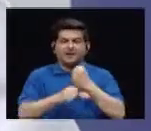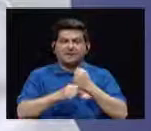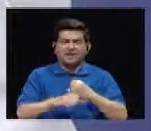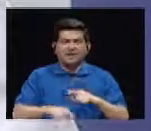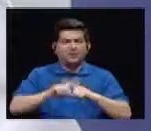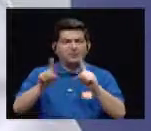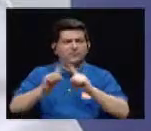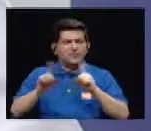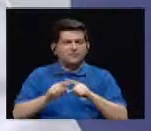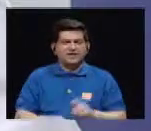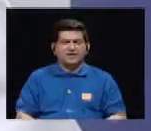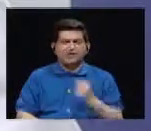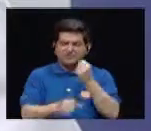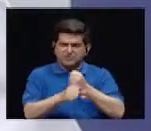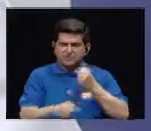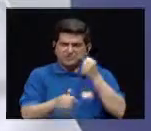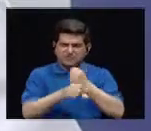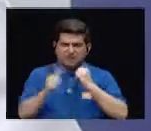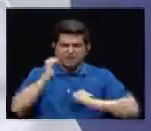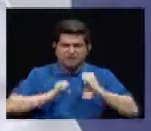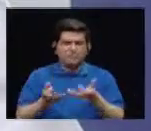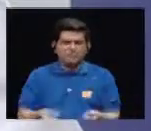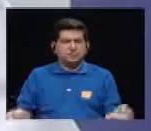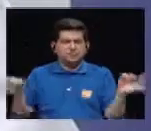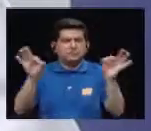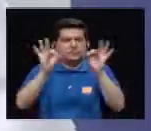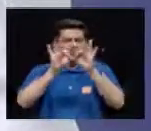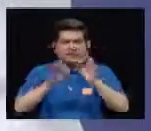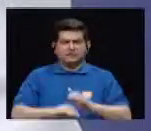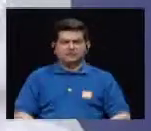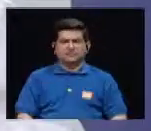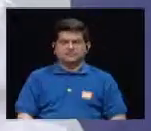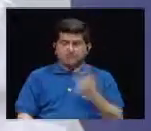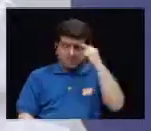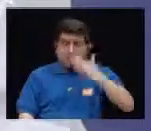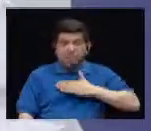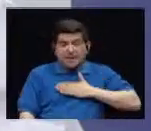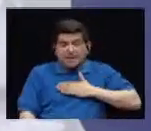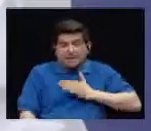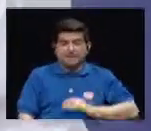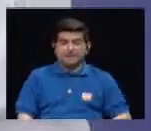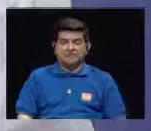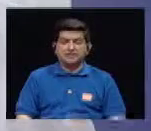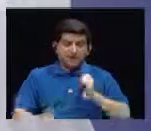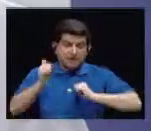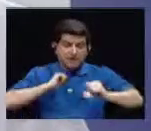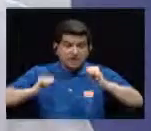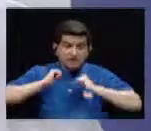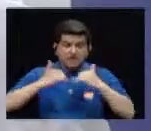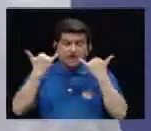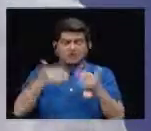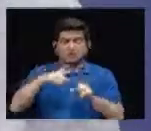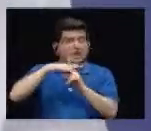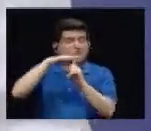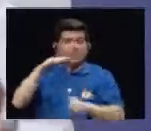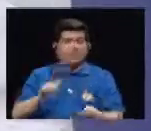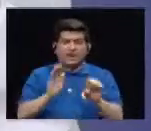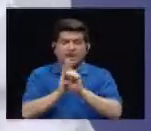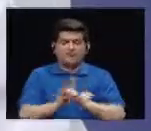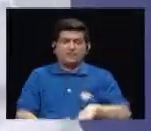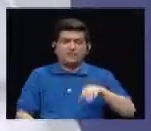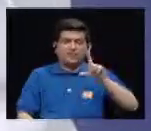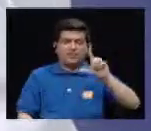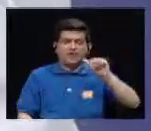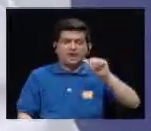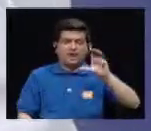en algunas obras importantes para, digamos, bueno, por lo menos para mí importantes, y en teatros ya desaparecidos, por ejemplo, como